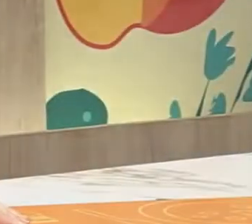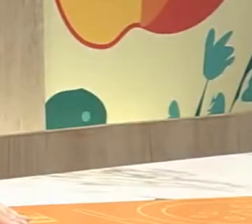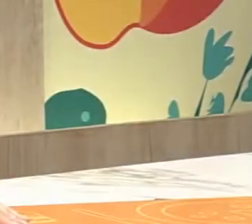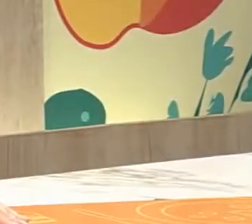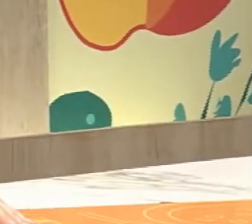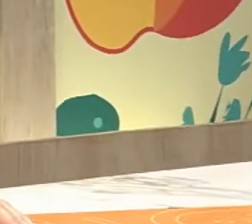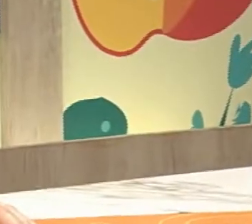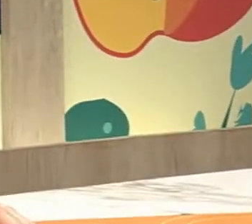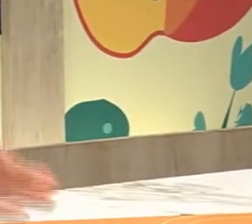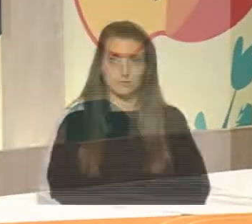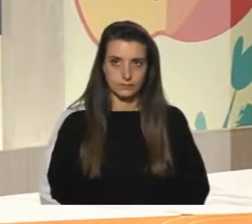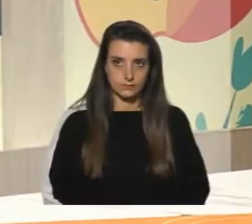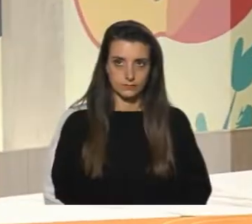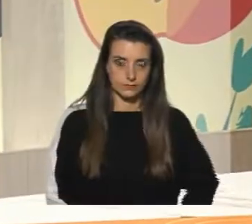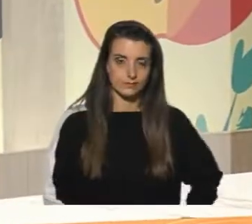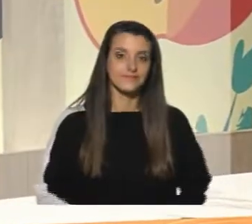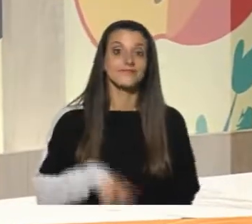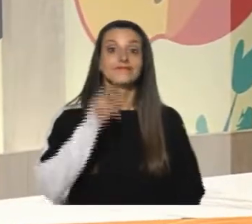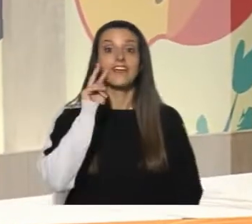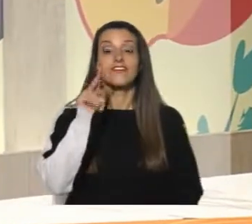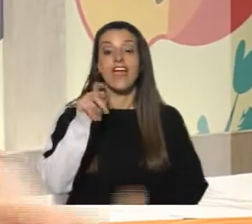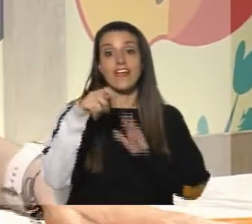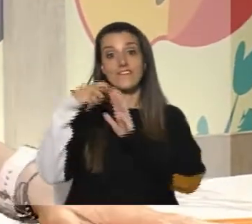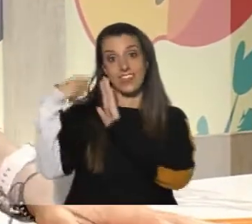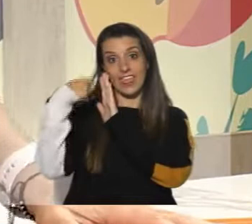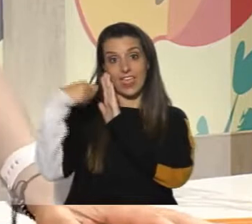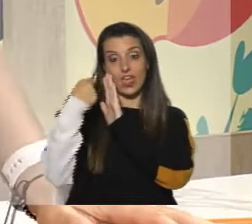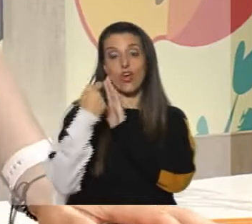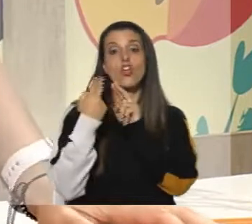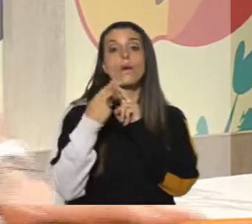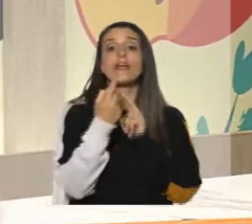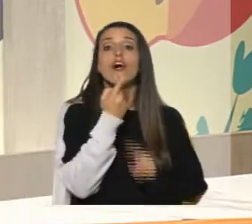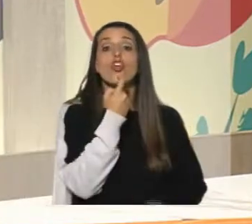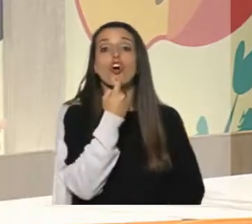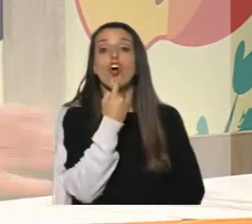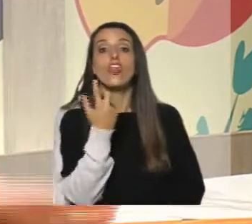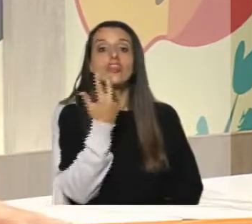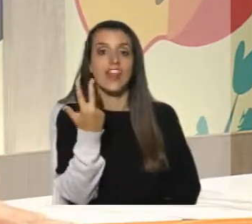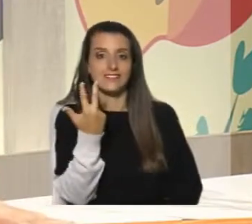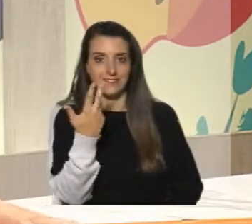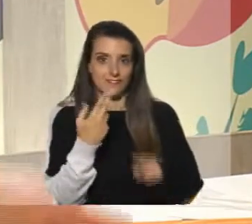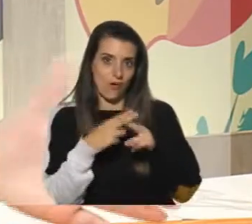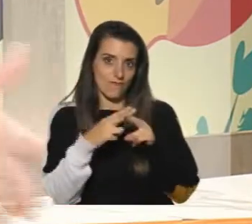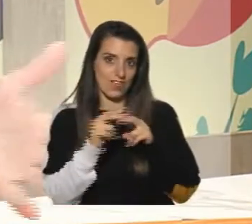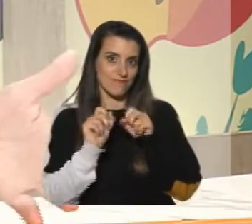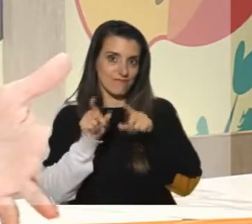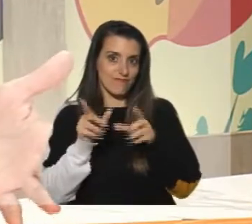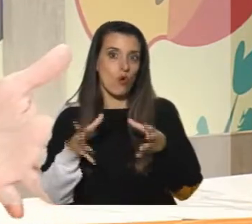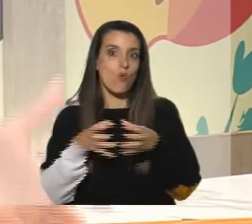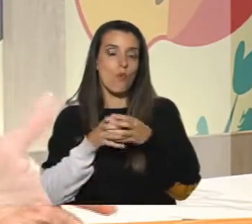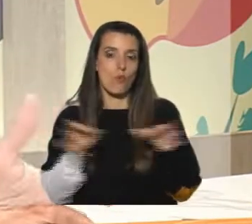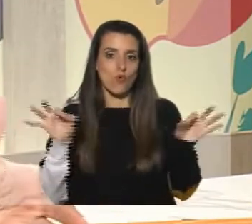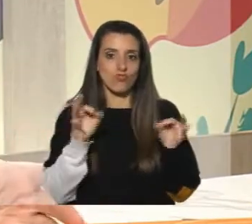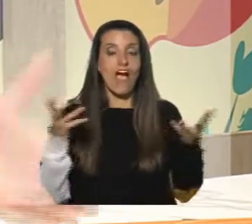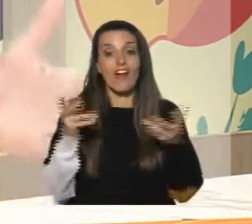continuamos con pasta de chatter está volviendo a este vídeo de los chicos de rojo 3 que como estamos acompañándonos durante todo el programa ahora es momento de que